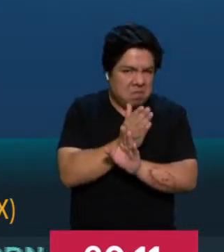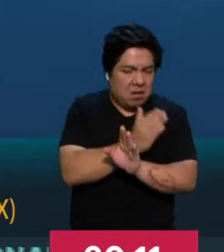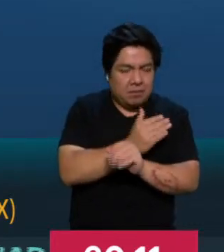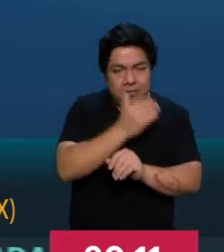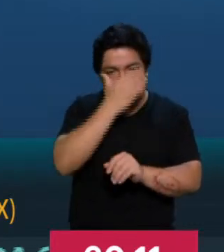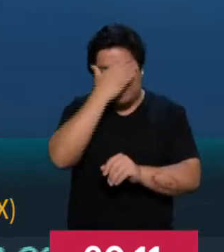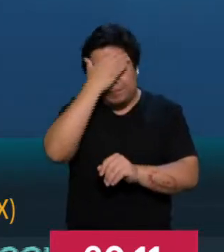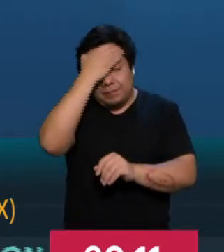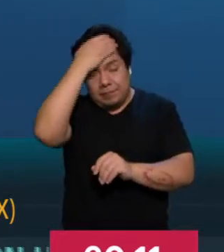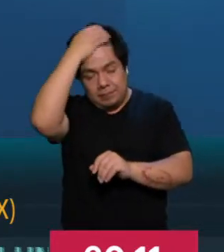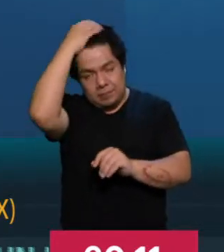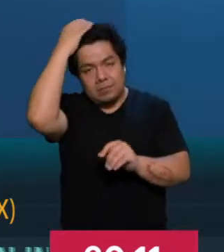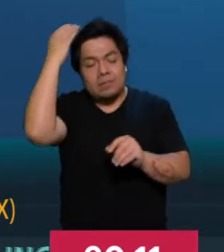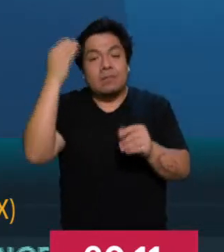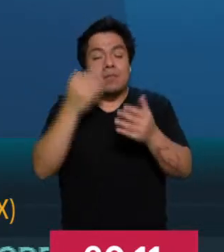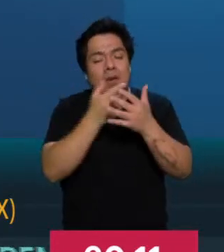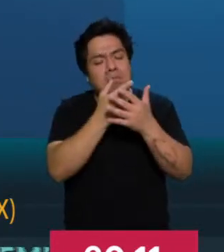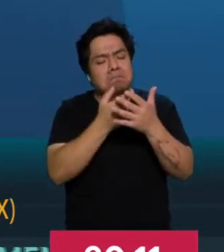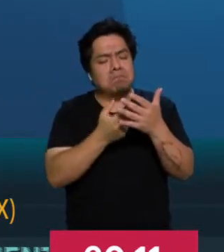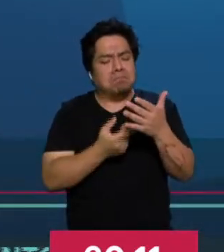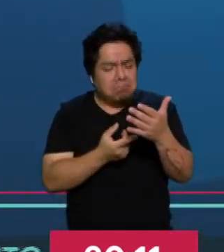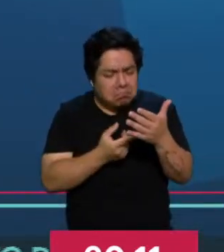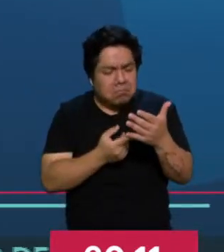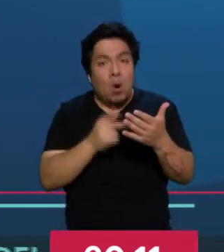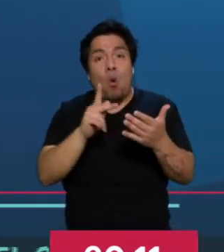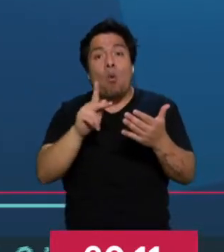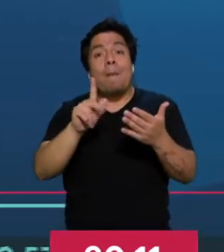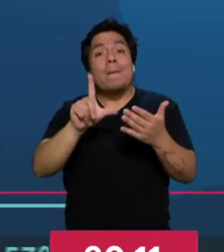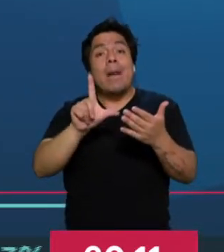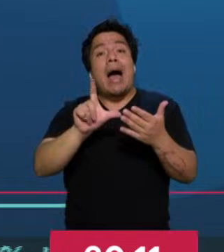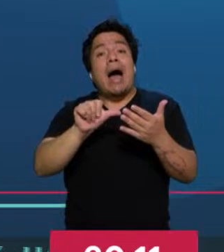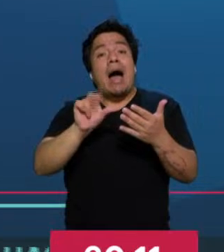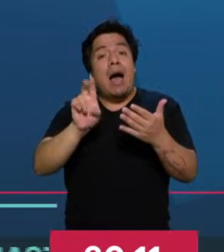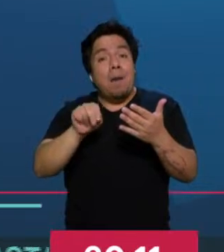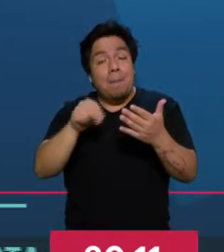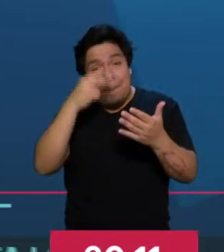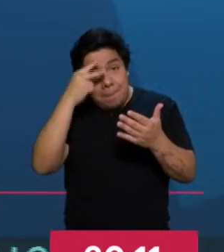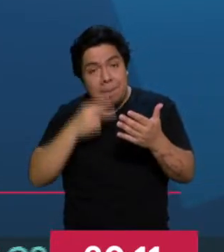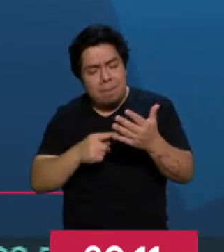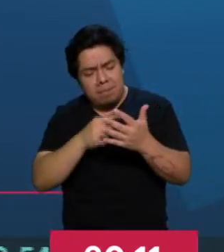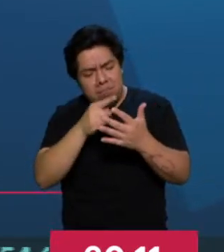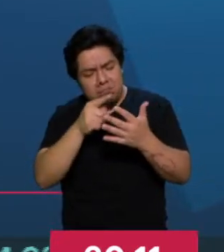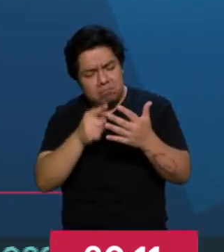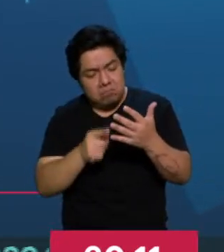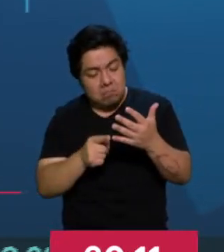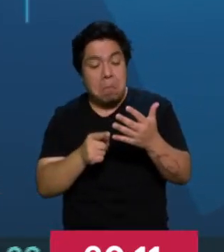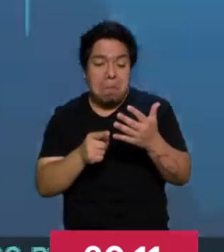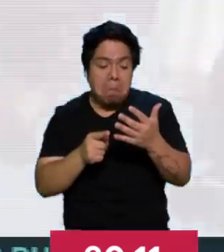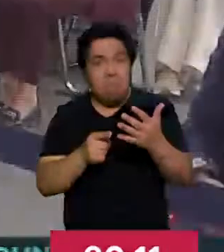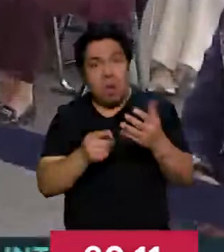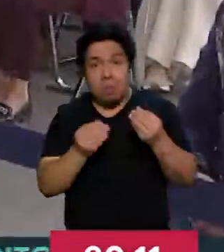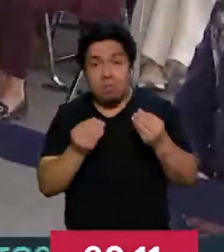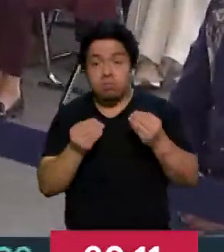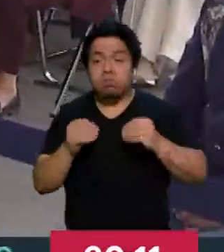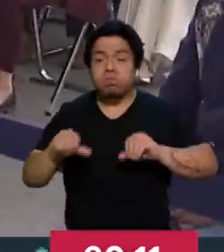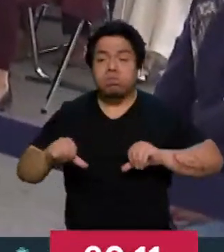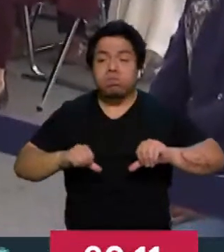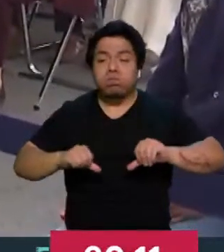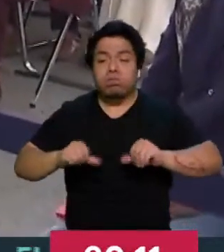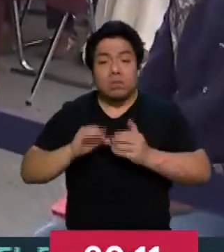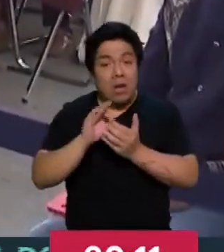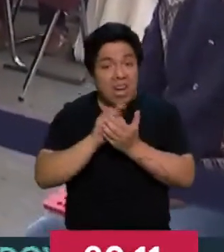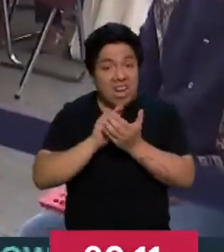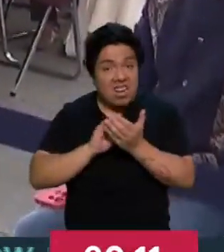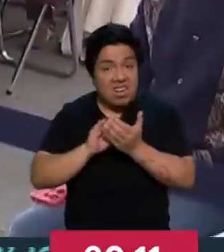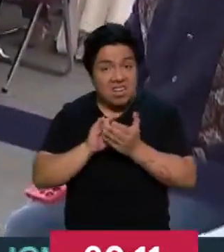se corrió a nivel de prensa y veíamos un plan México incluso donde se incluía una intensa actividad minera,